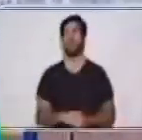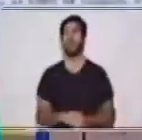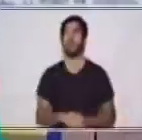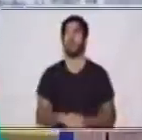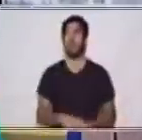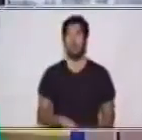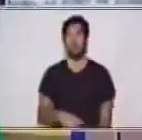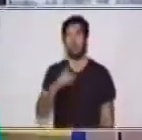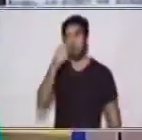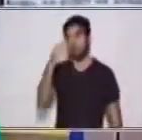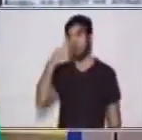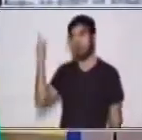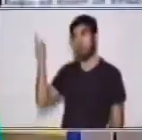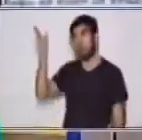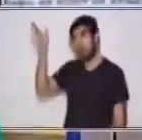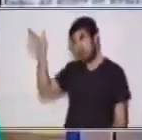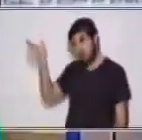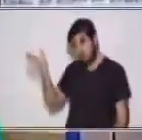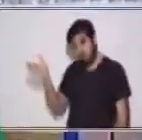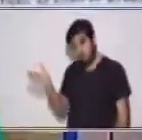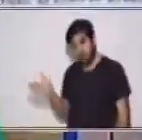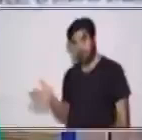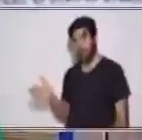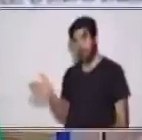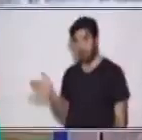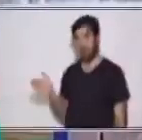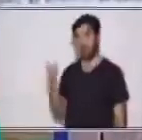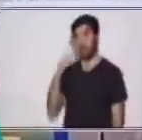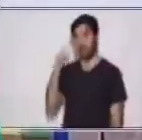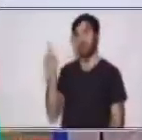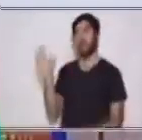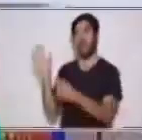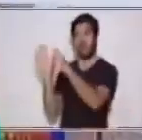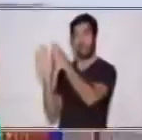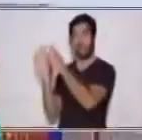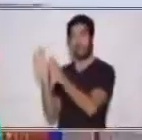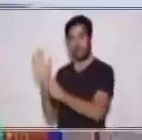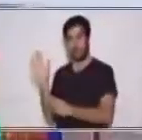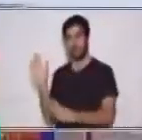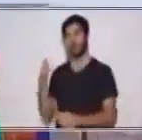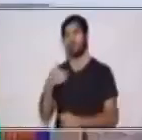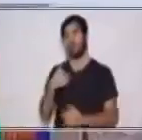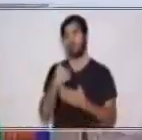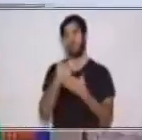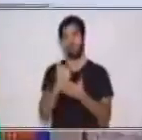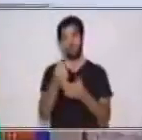Vamos a leer este texto y vamos a identificar los hechos y las opiniones.